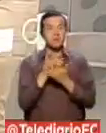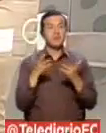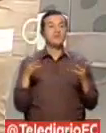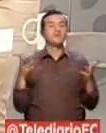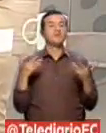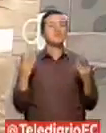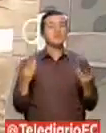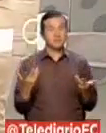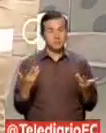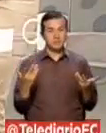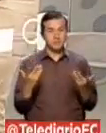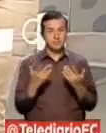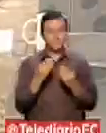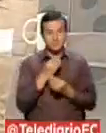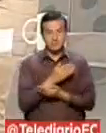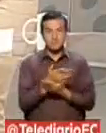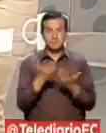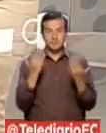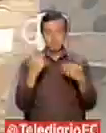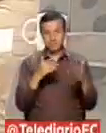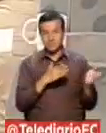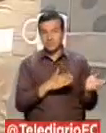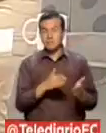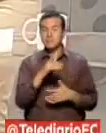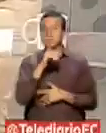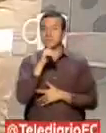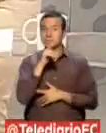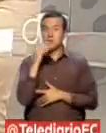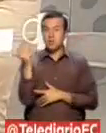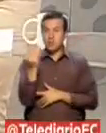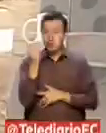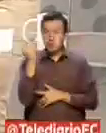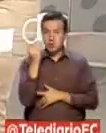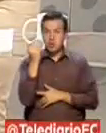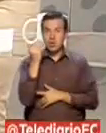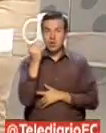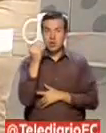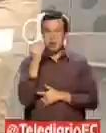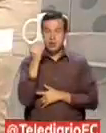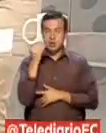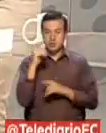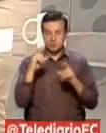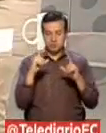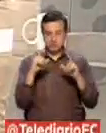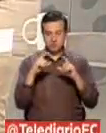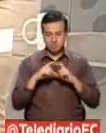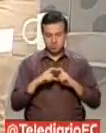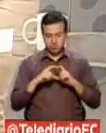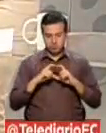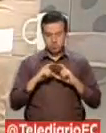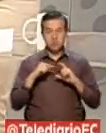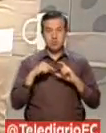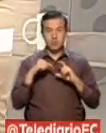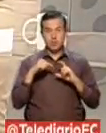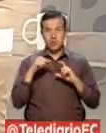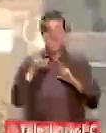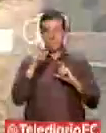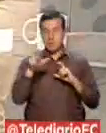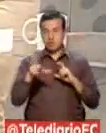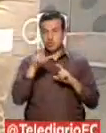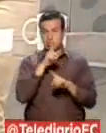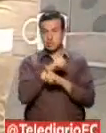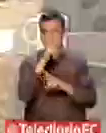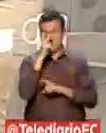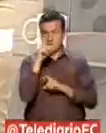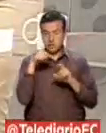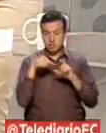mostrarles pues esta cruzada que va a realizar estos chicos de Hand Eyes, este emprendimiento que lo que busca es mejorar las condiciones de vida de